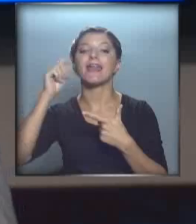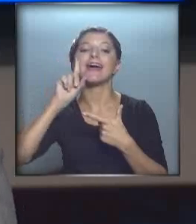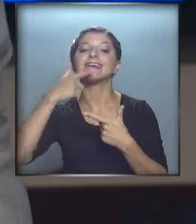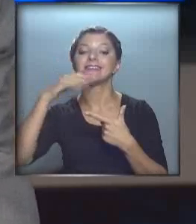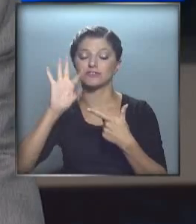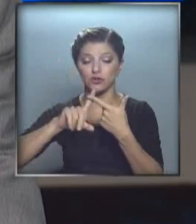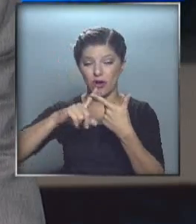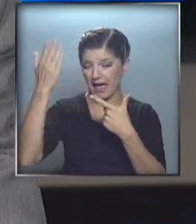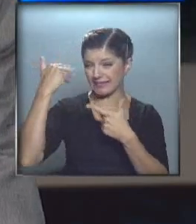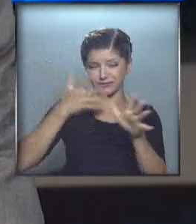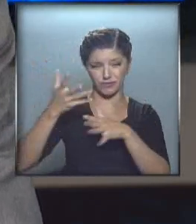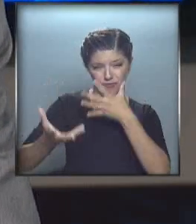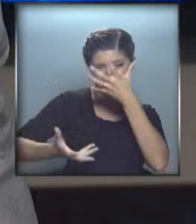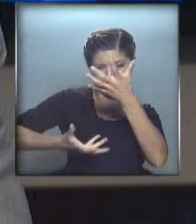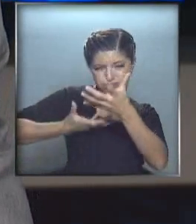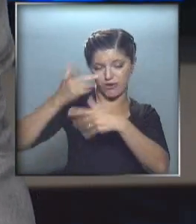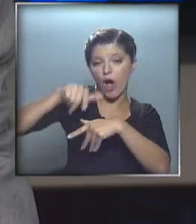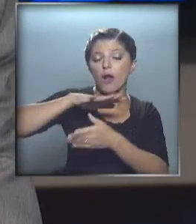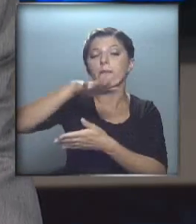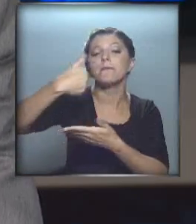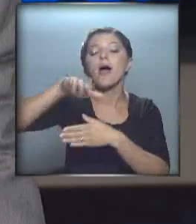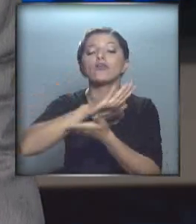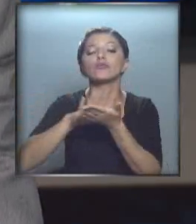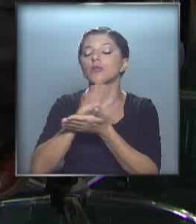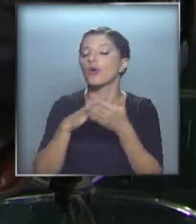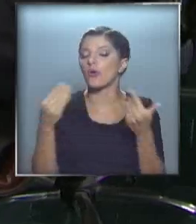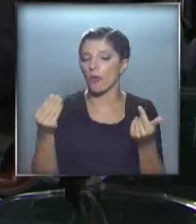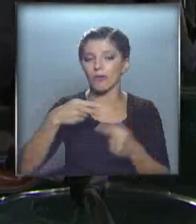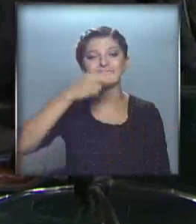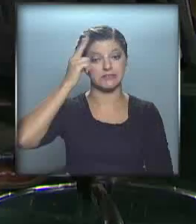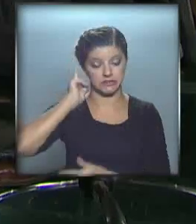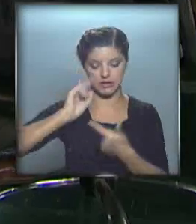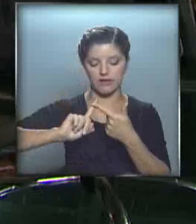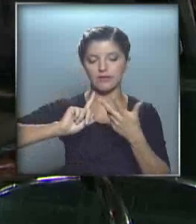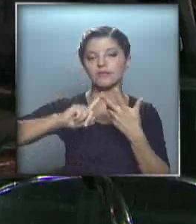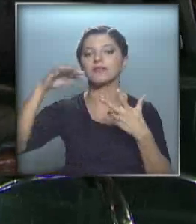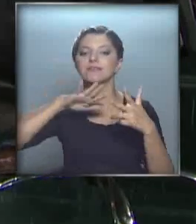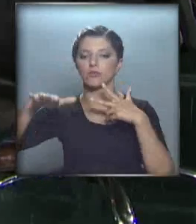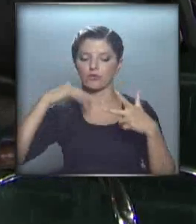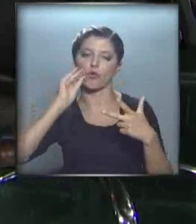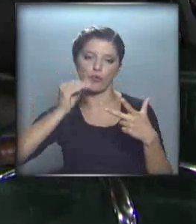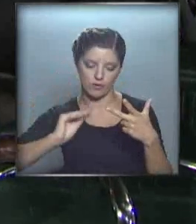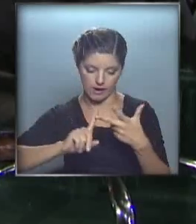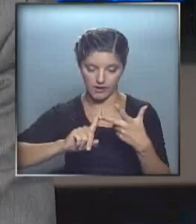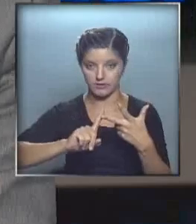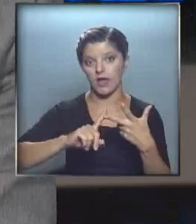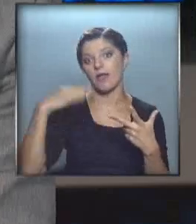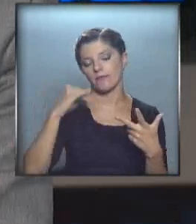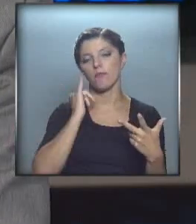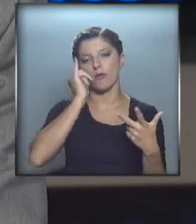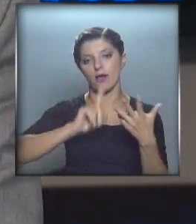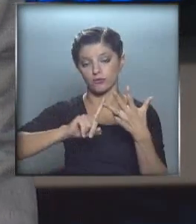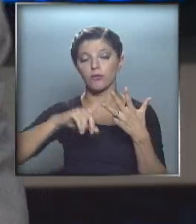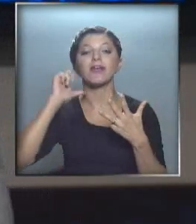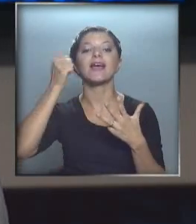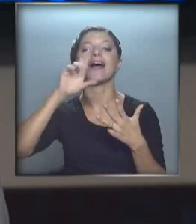después de esos incendios que afectaron tanto a la ciudad, la situación en Ucrania. Uno no puede dejar de mencionar la muerte de Gabriel